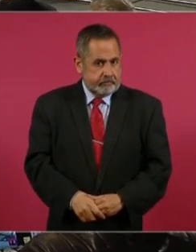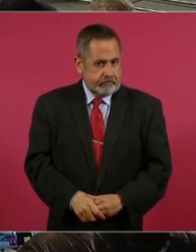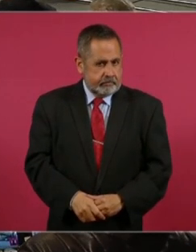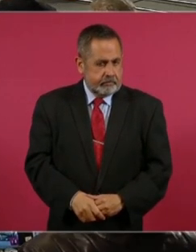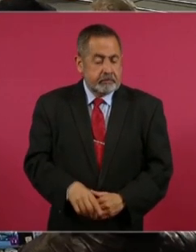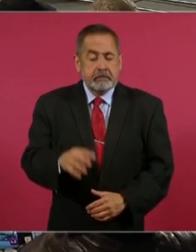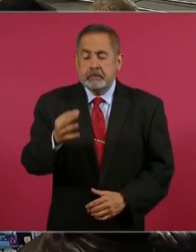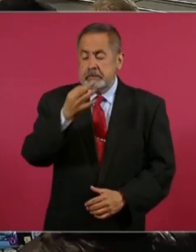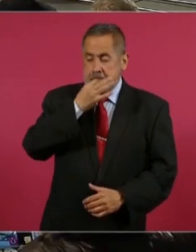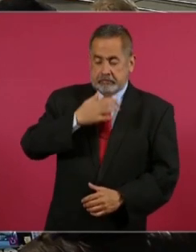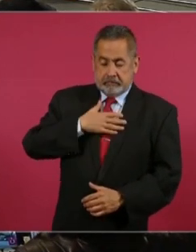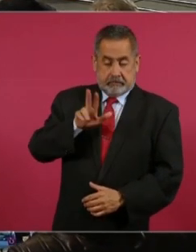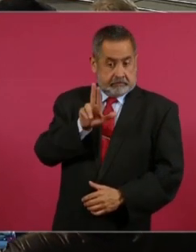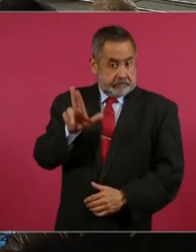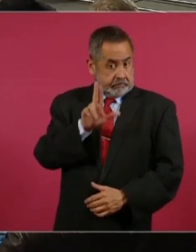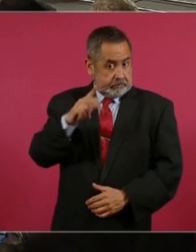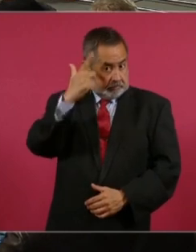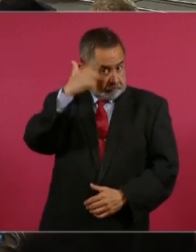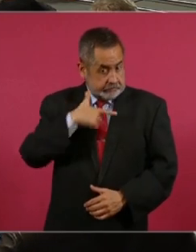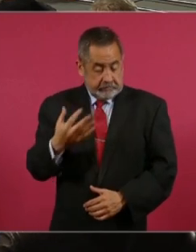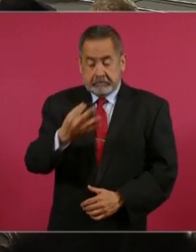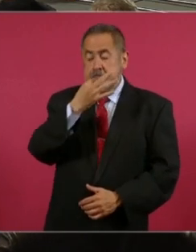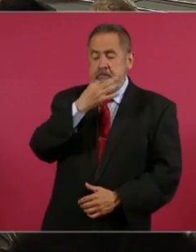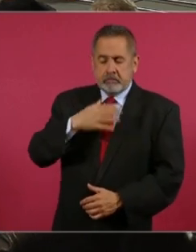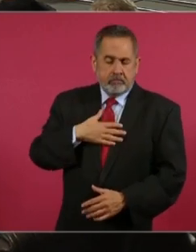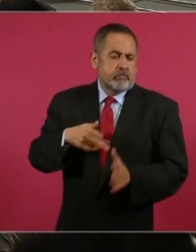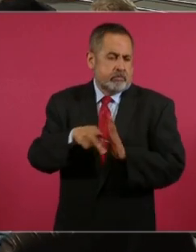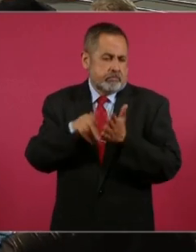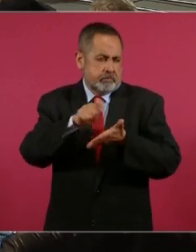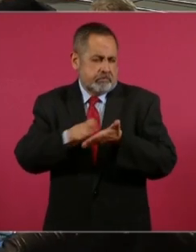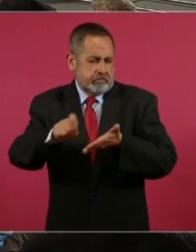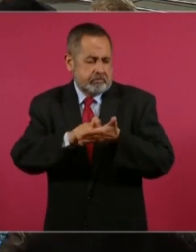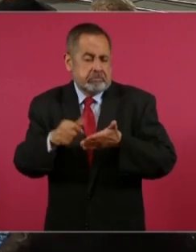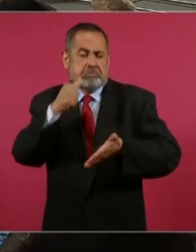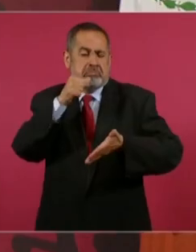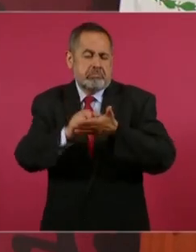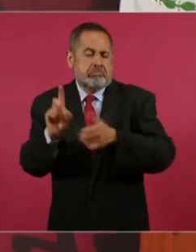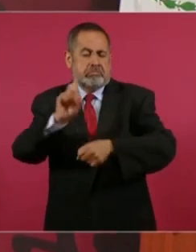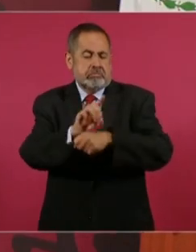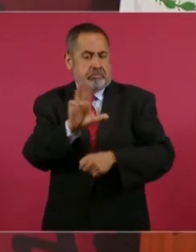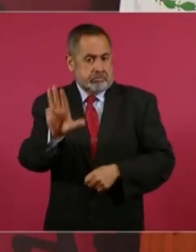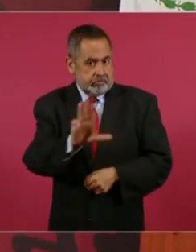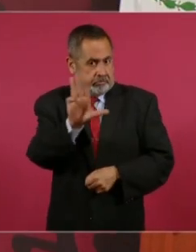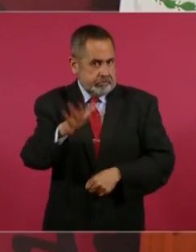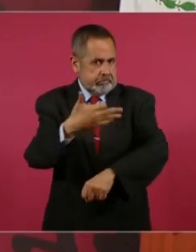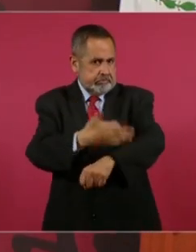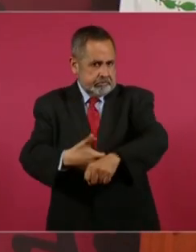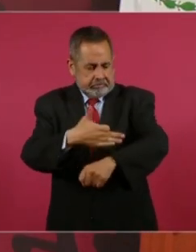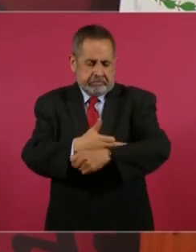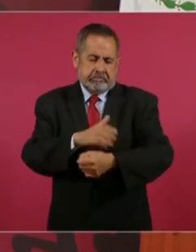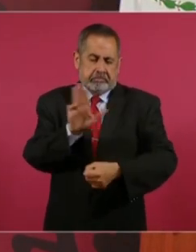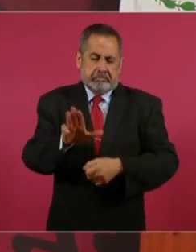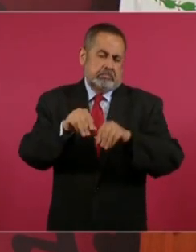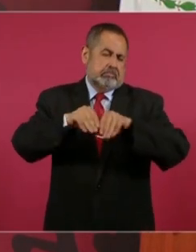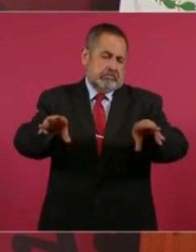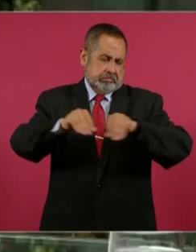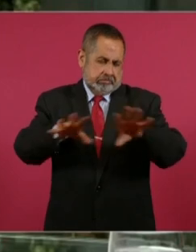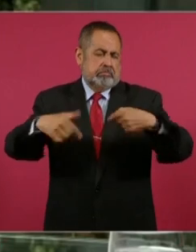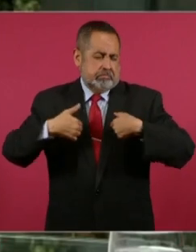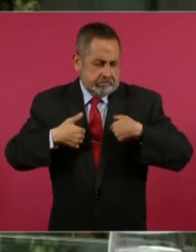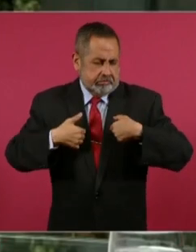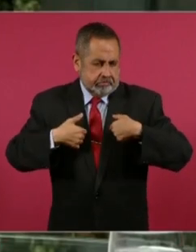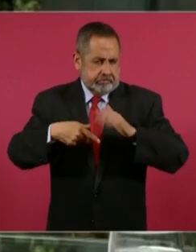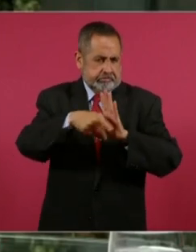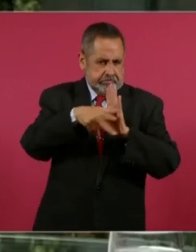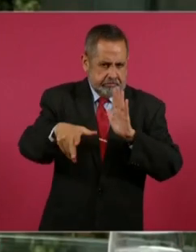Me avisaron el martes en la noche, yo escribo las cartas los miércoles, obviamente, en la tarde, noche, y